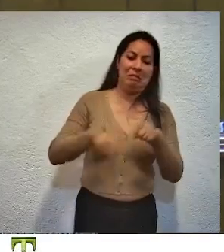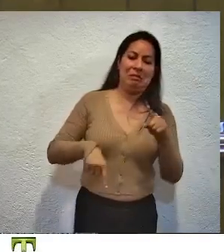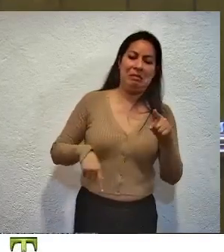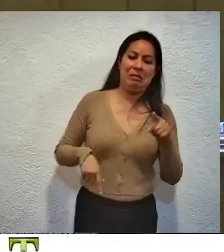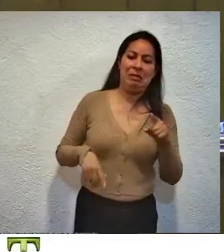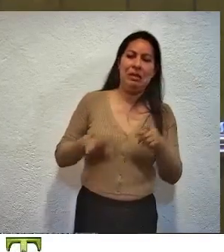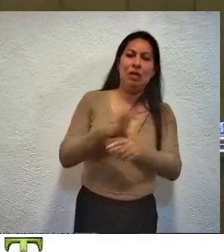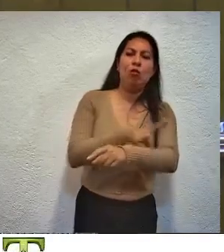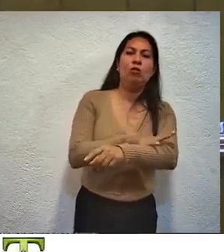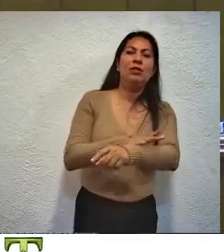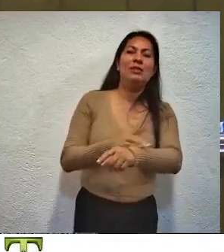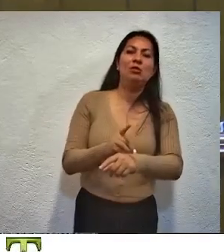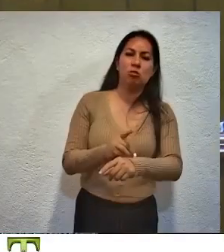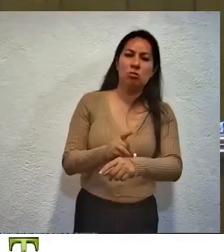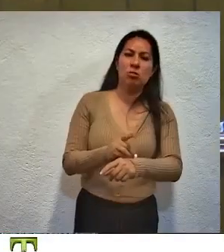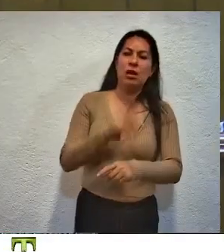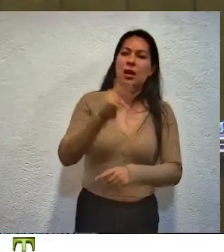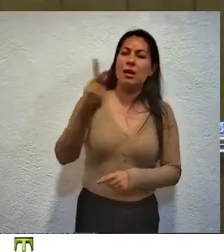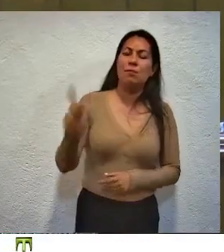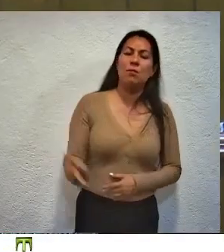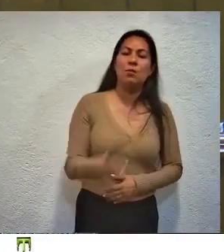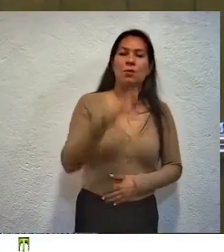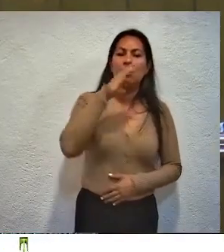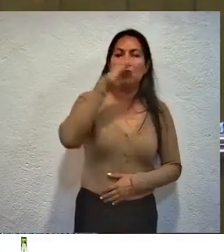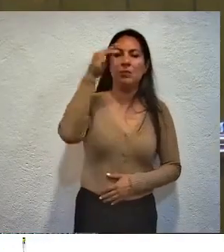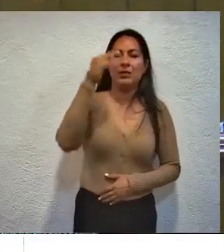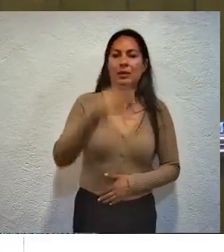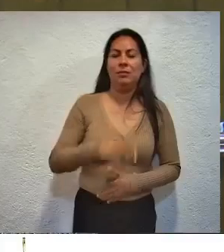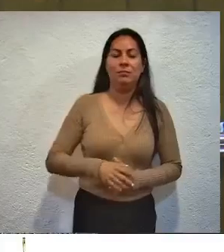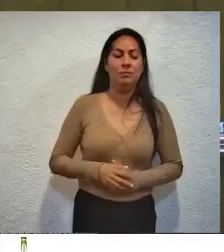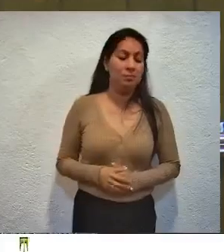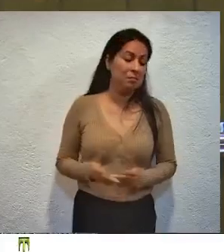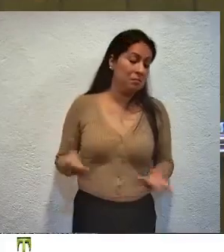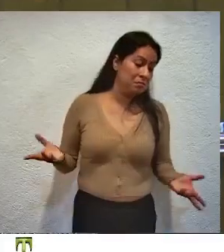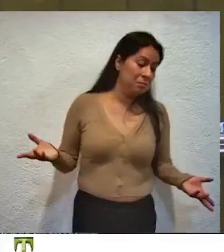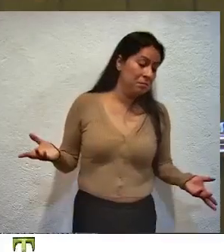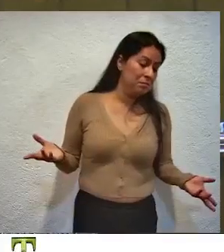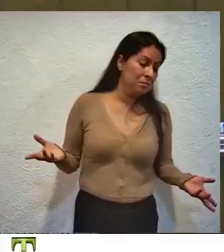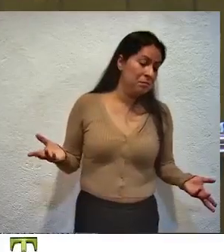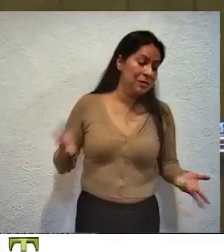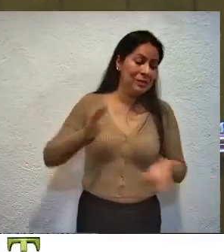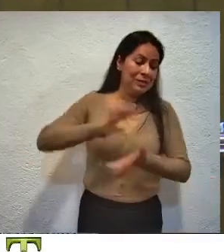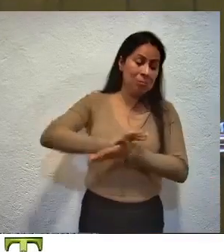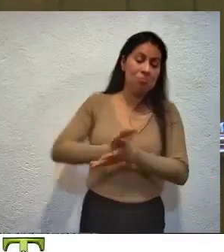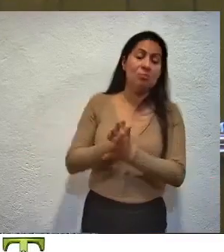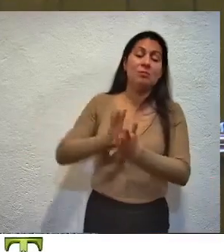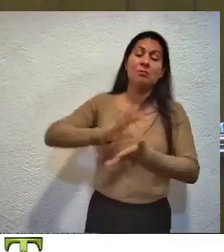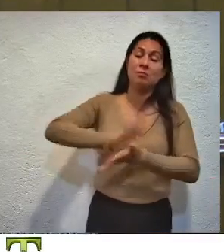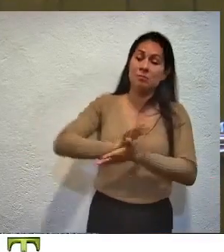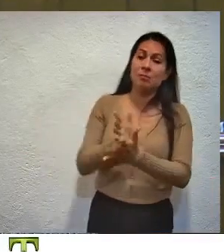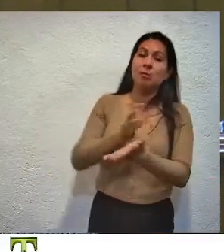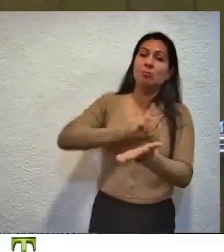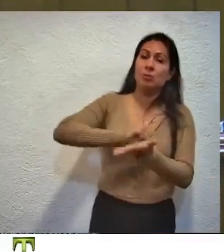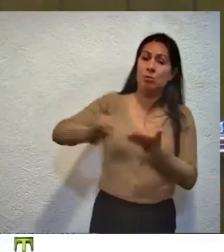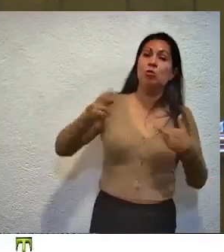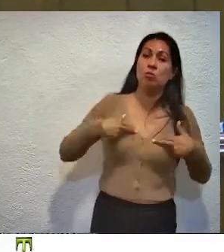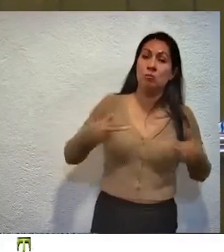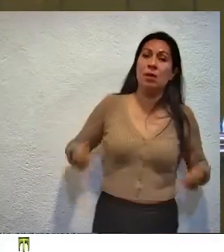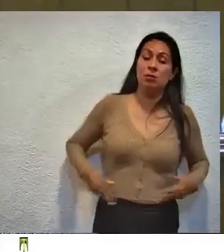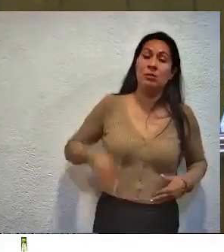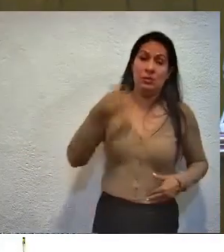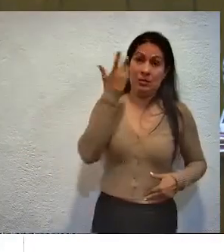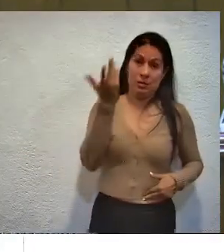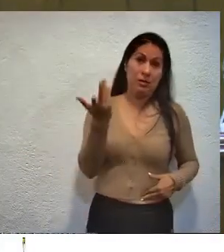la coordinación al pueblo afromexicano, totalmente discriminatorio de los derechos humanos. Y